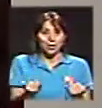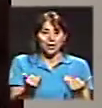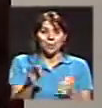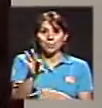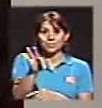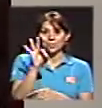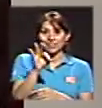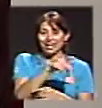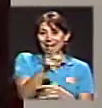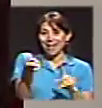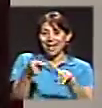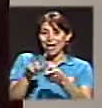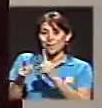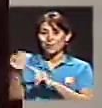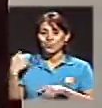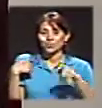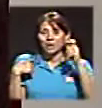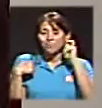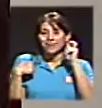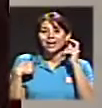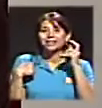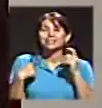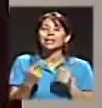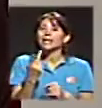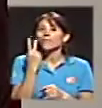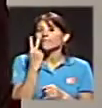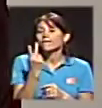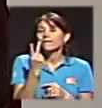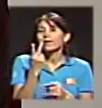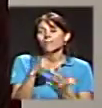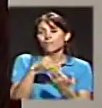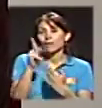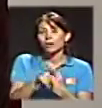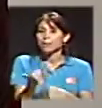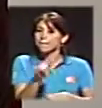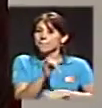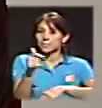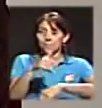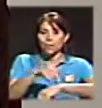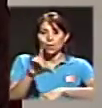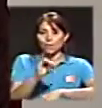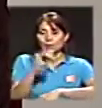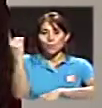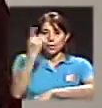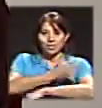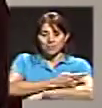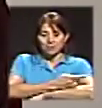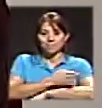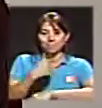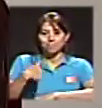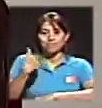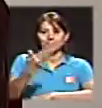las amigas y amigos que en las mismas circunstancias y momentos en los que nos acompañaron, lo hagan